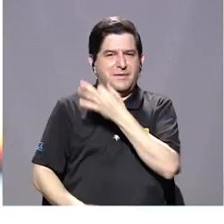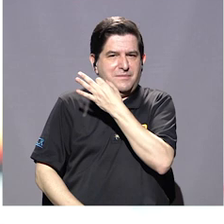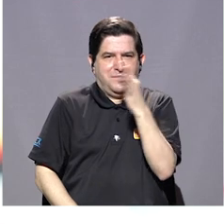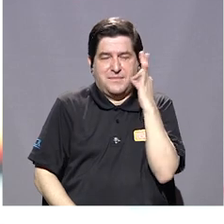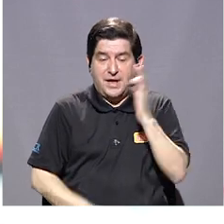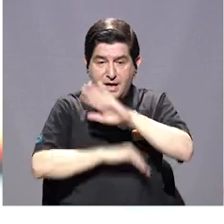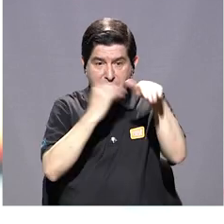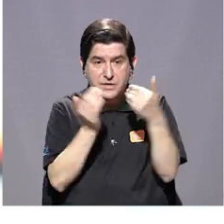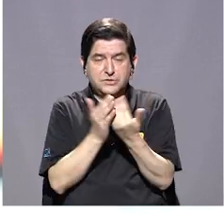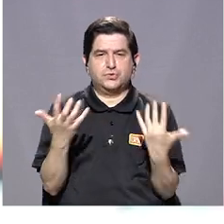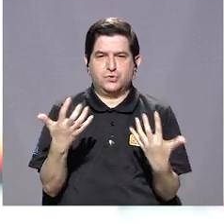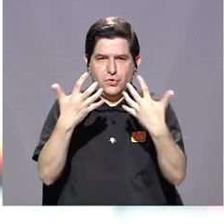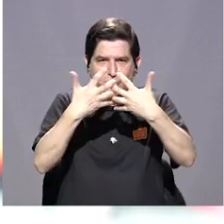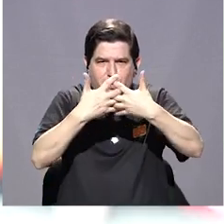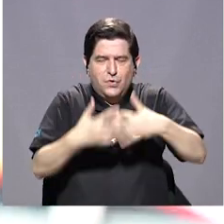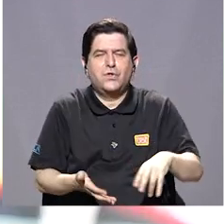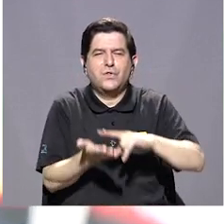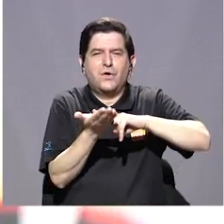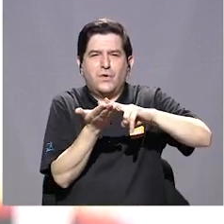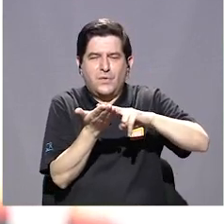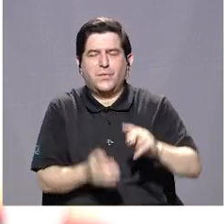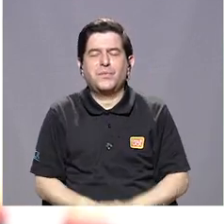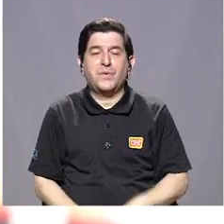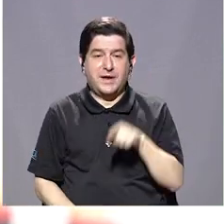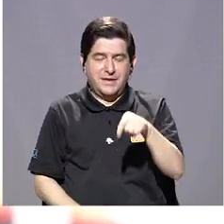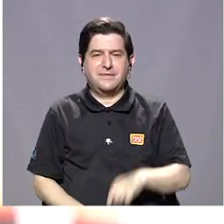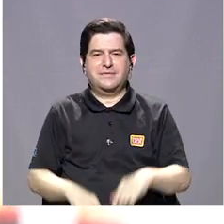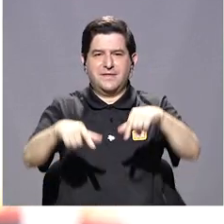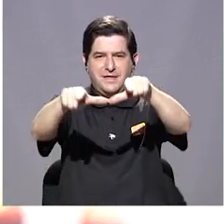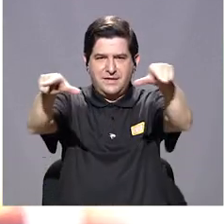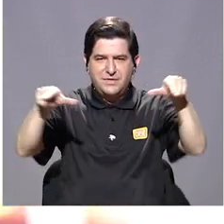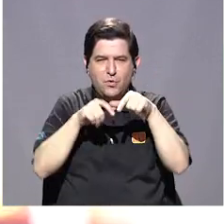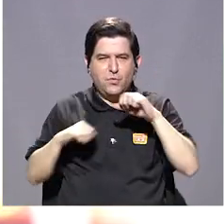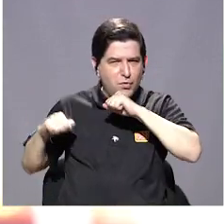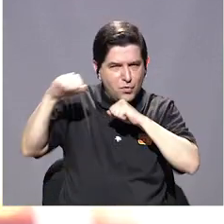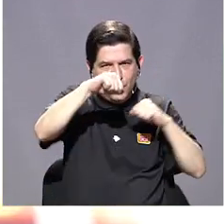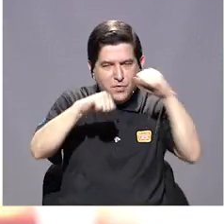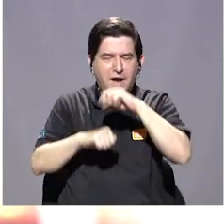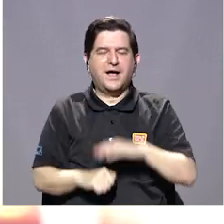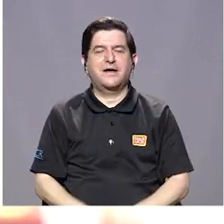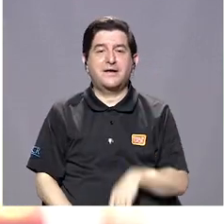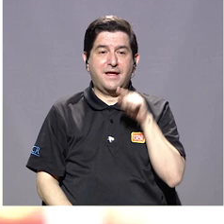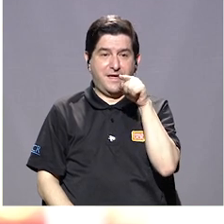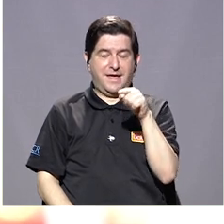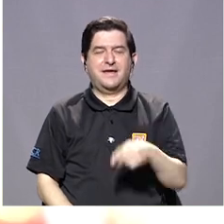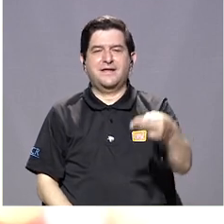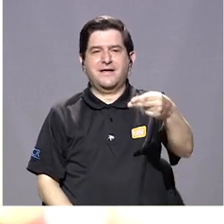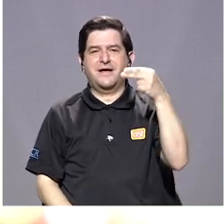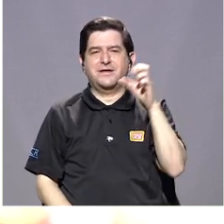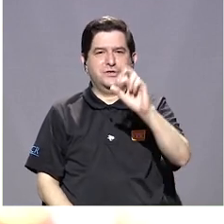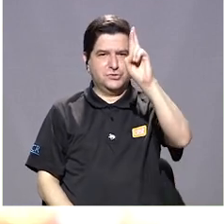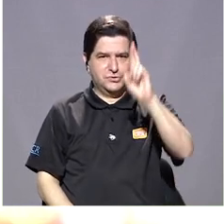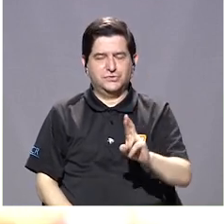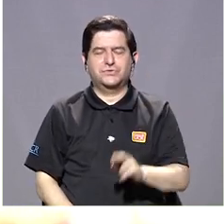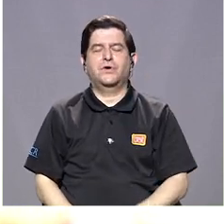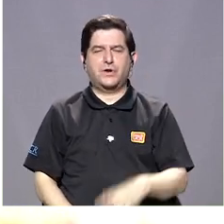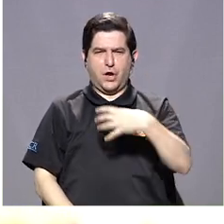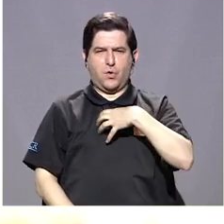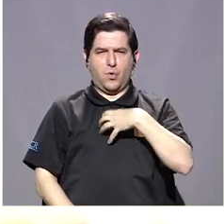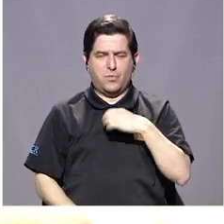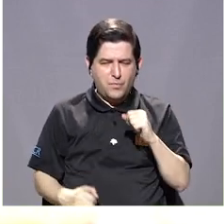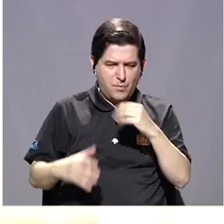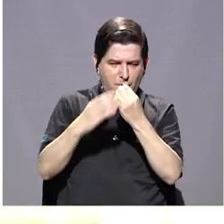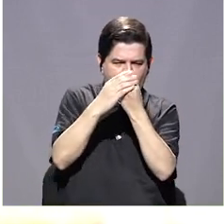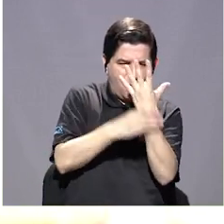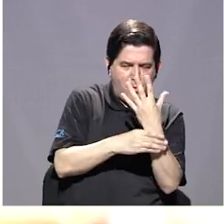que se muta entre el vergel de un cuadrilátero al mejor estilo de una leyenda de Tiquicia. Con sus propios guantes traza una